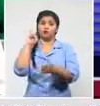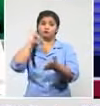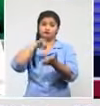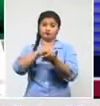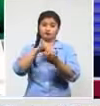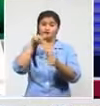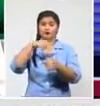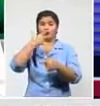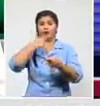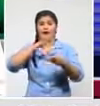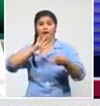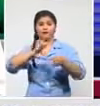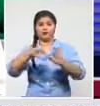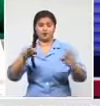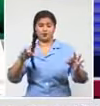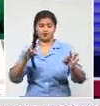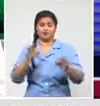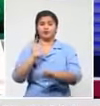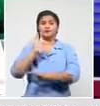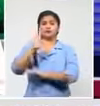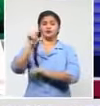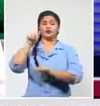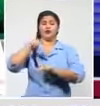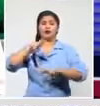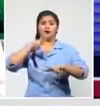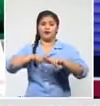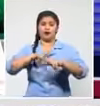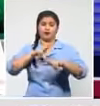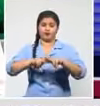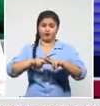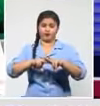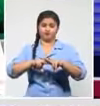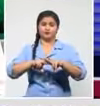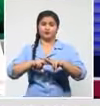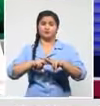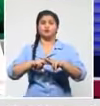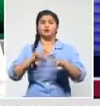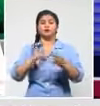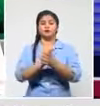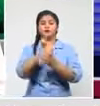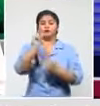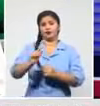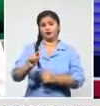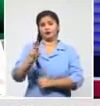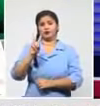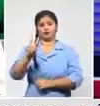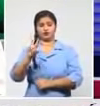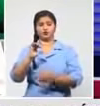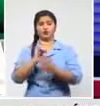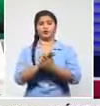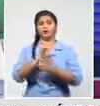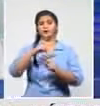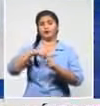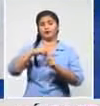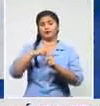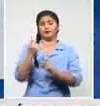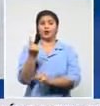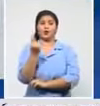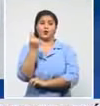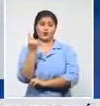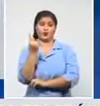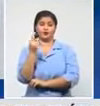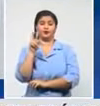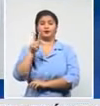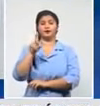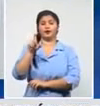Artemisa, 5 aquí en La Habana, en Mayabeque 2, en Matanzas 1, en Villa Clara 2,